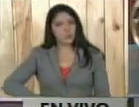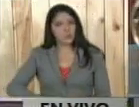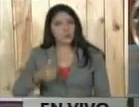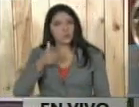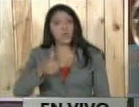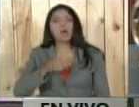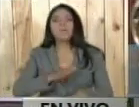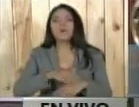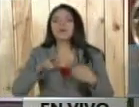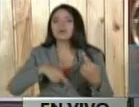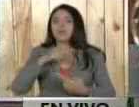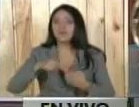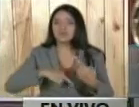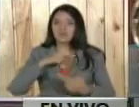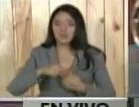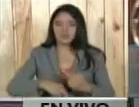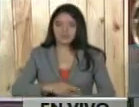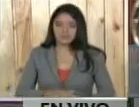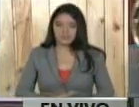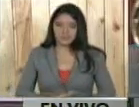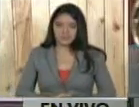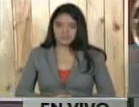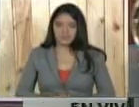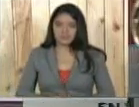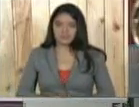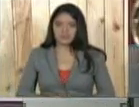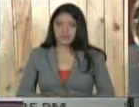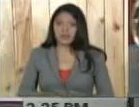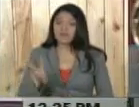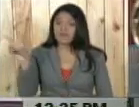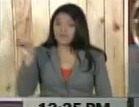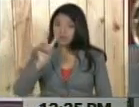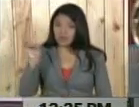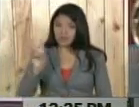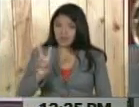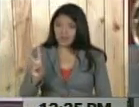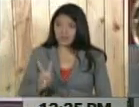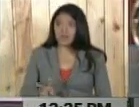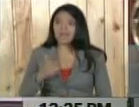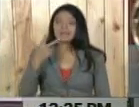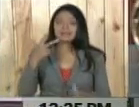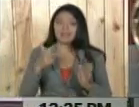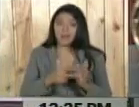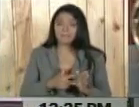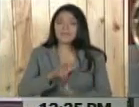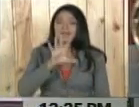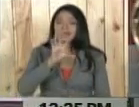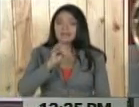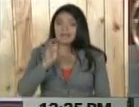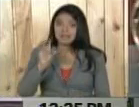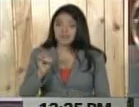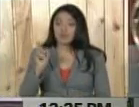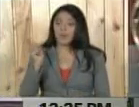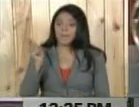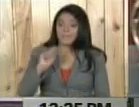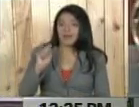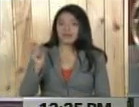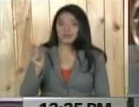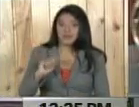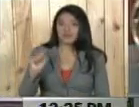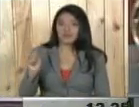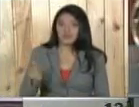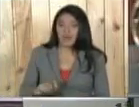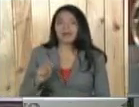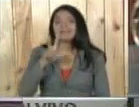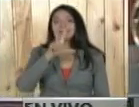producto de la revolución. Y Venezuela pasó de 3.500 millones mensuales a 300